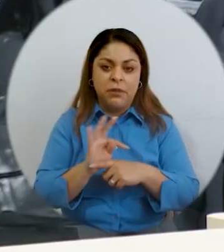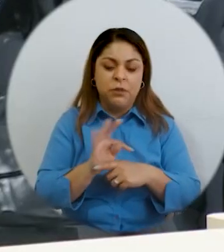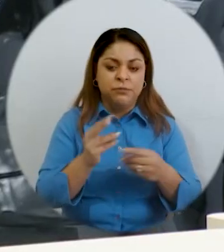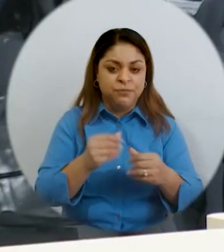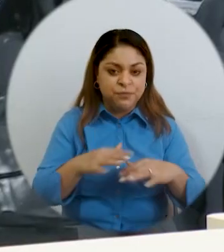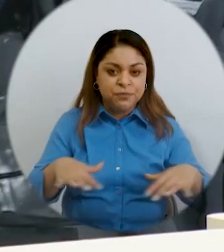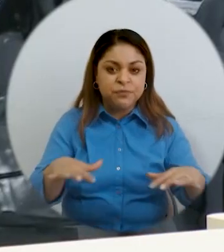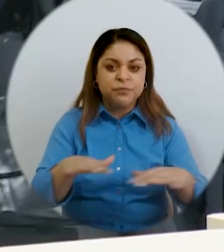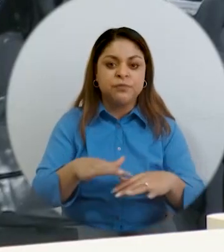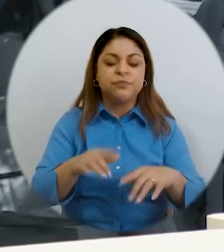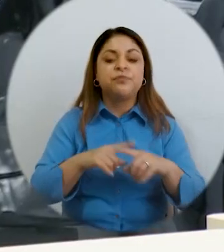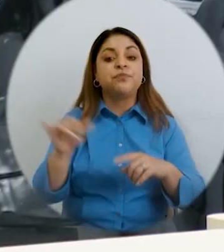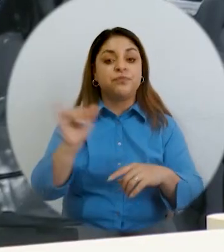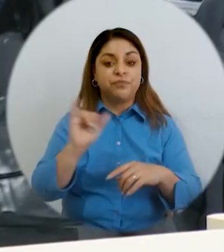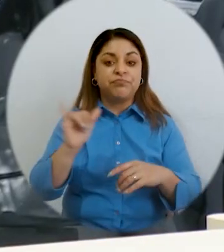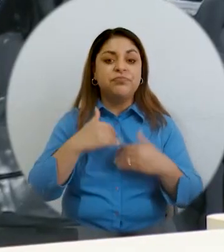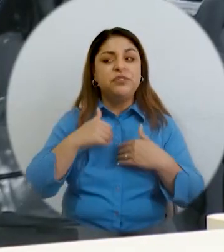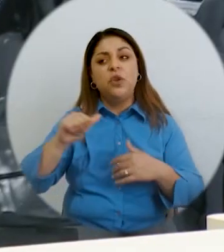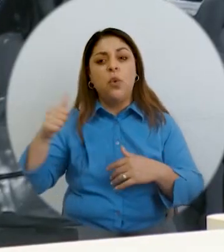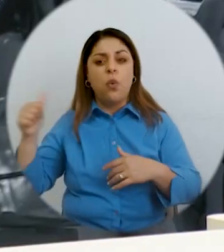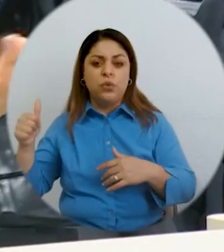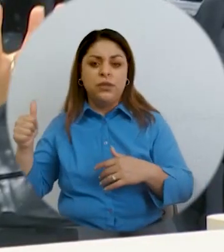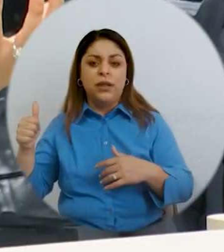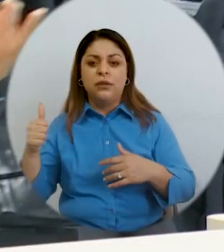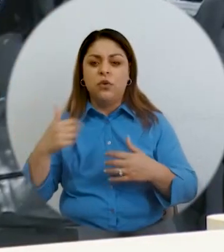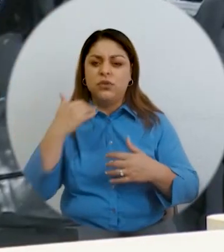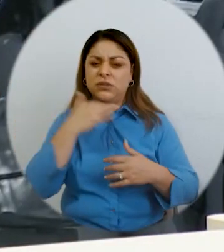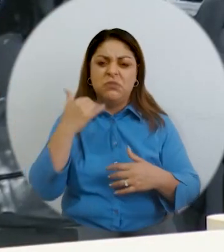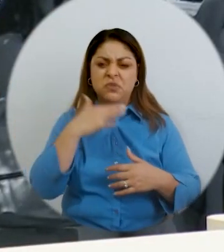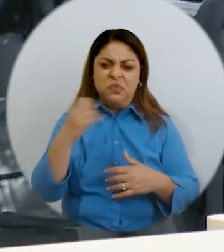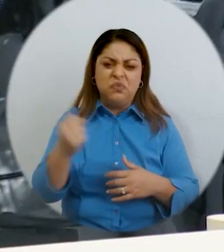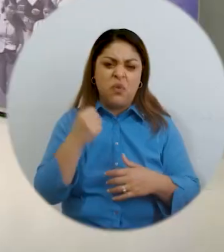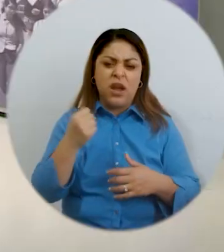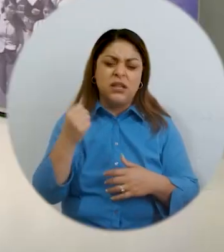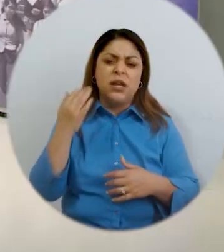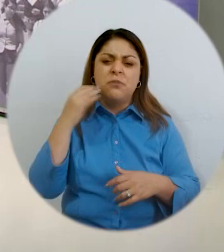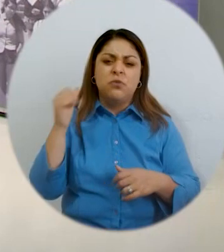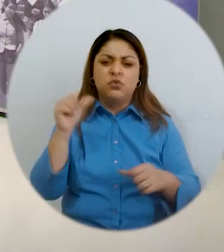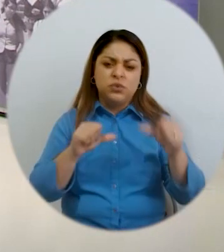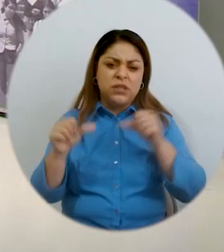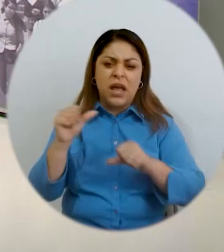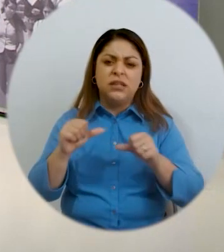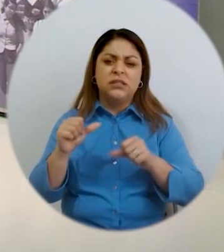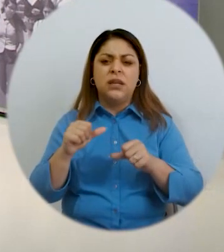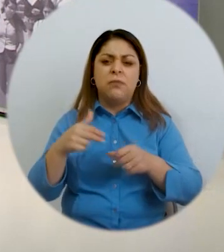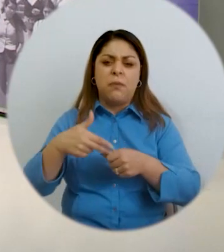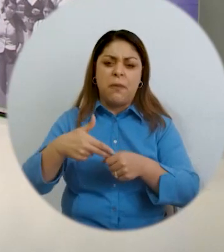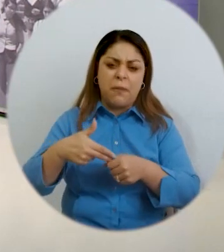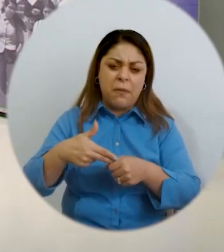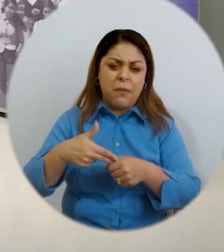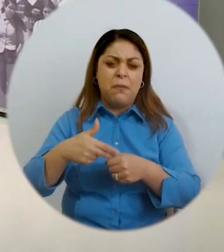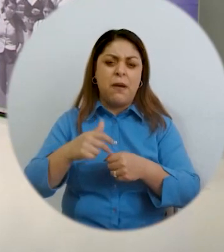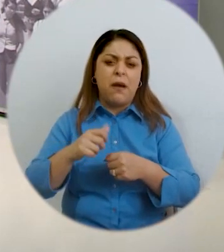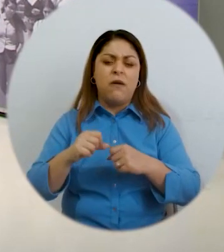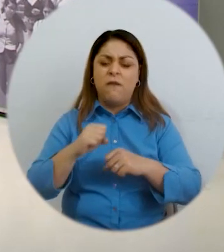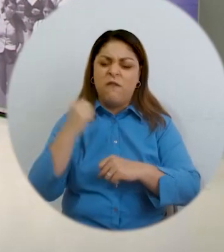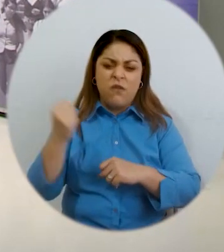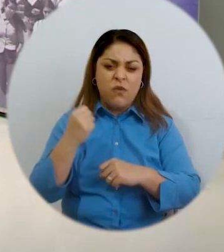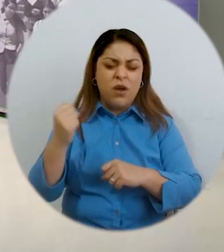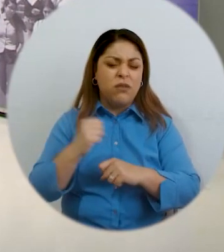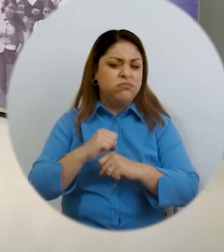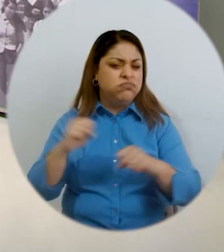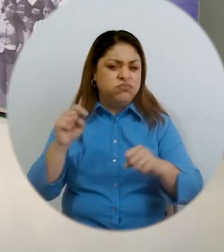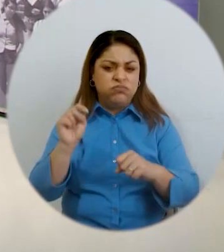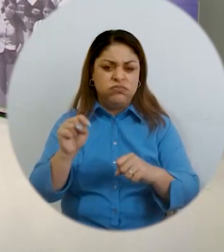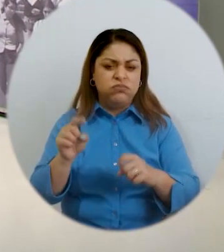en tierra, pero también hay contaminación masiva por sustancias, por explotación petrolera y por otras